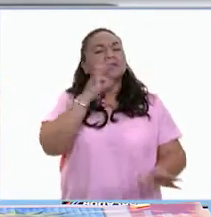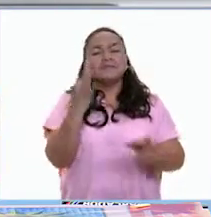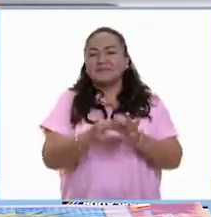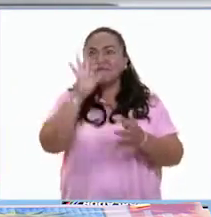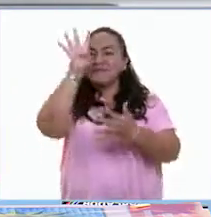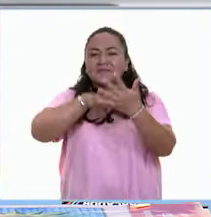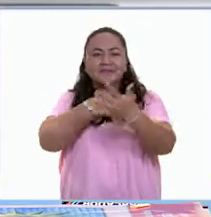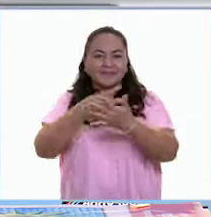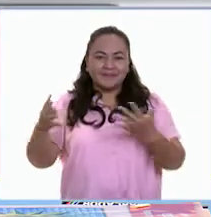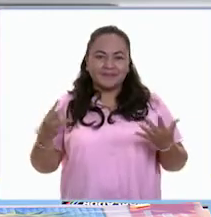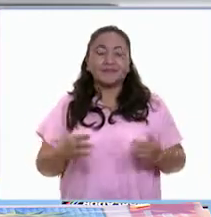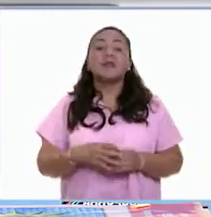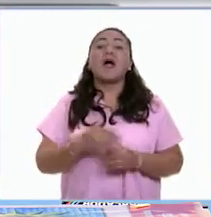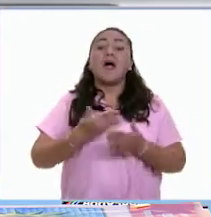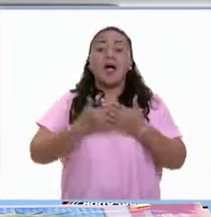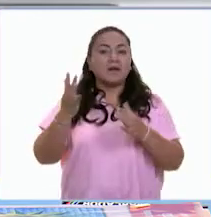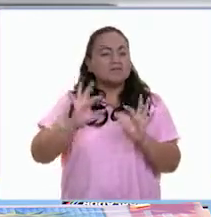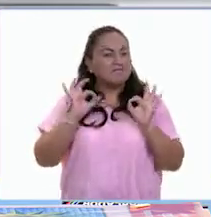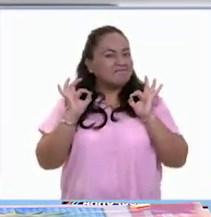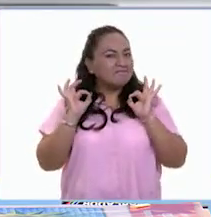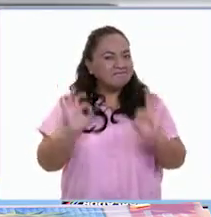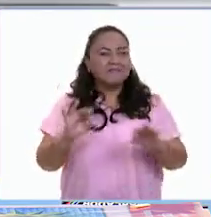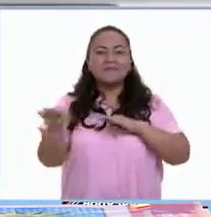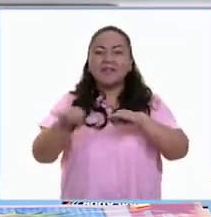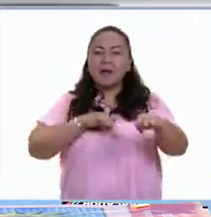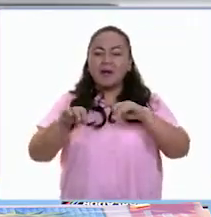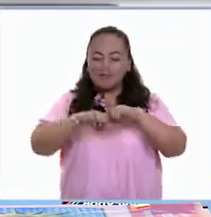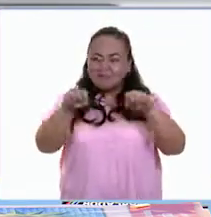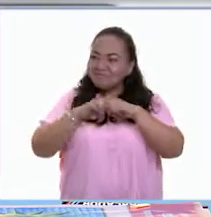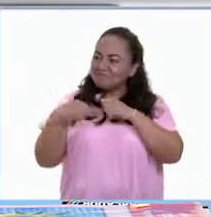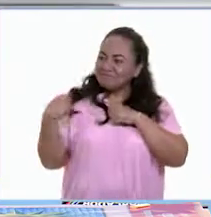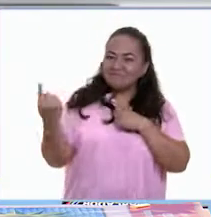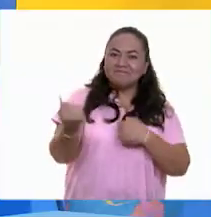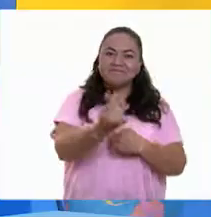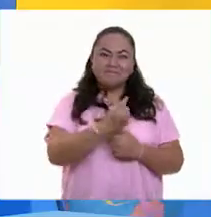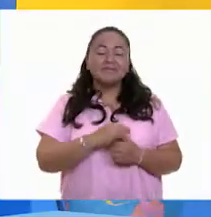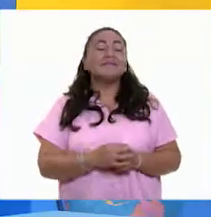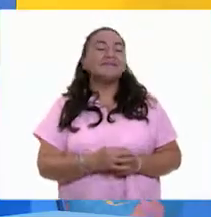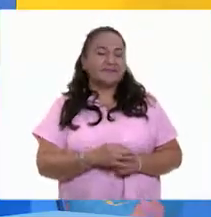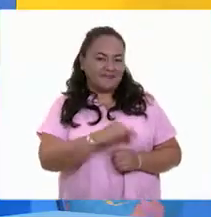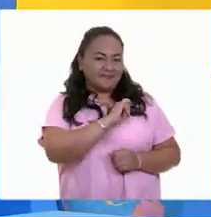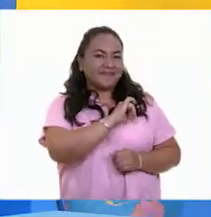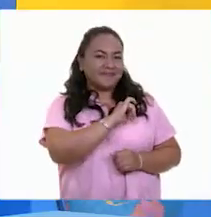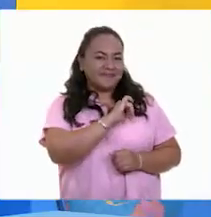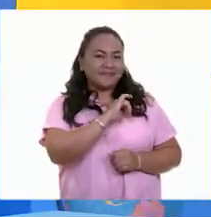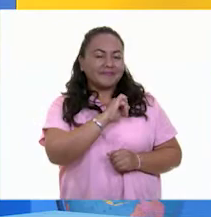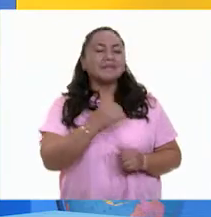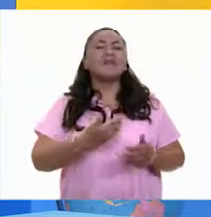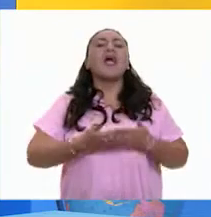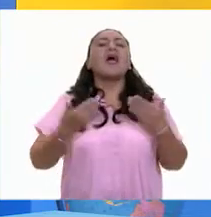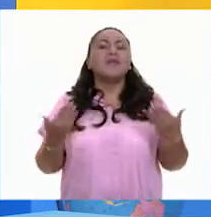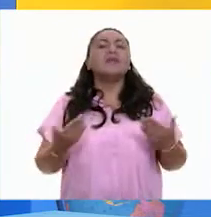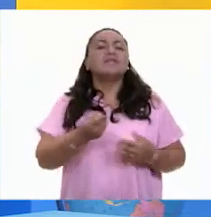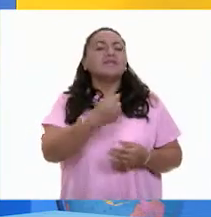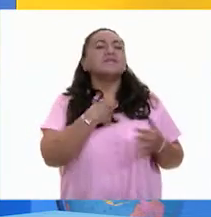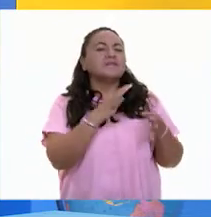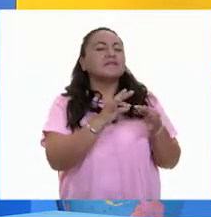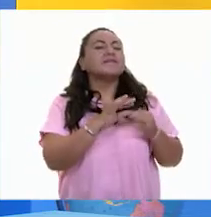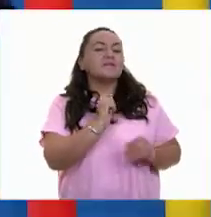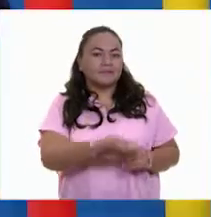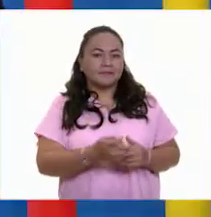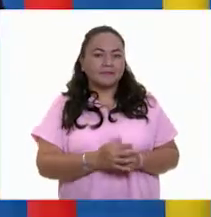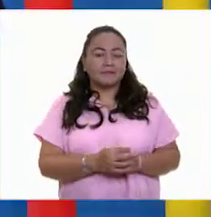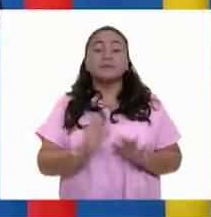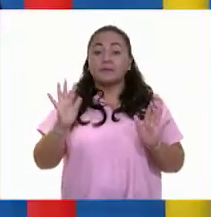tabla. Hicimos un excelente trabajo en equipo. Sí, muy bien. Maestra, ¿y ahora qué nos va a platicar?